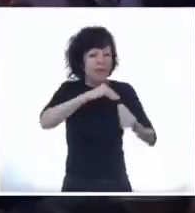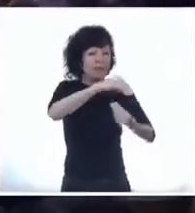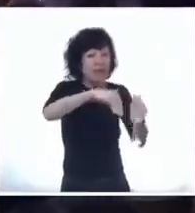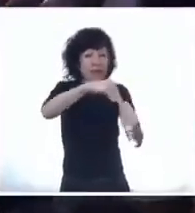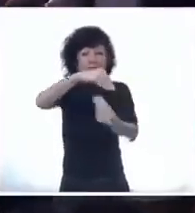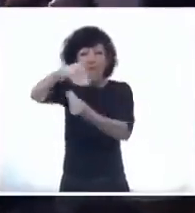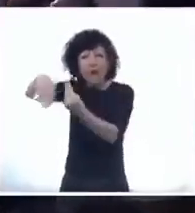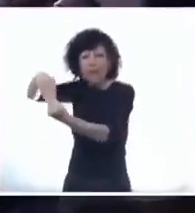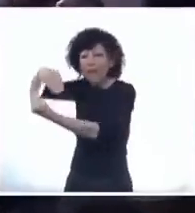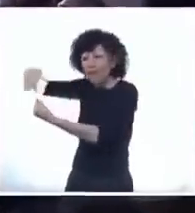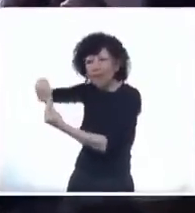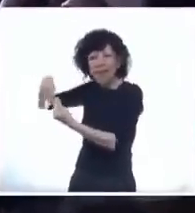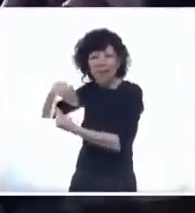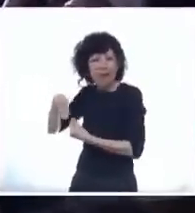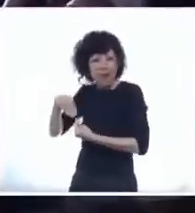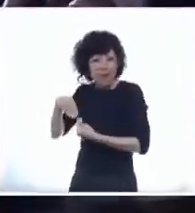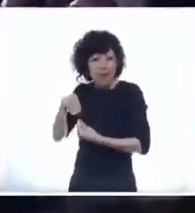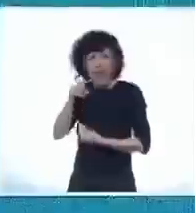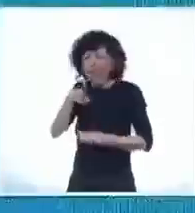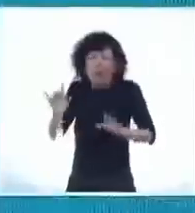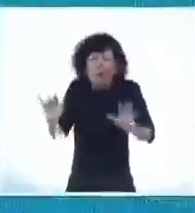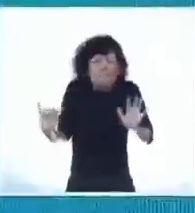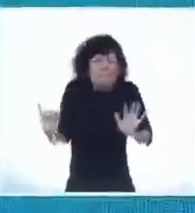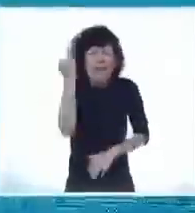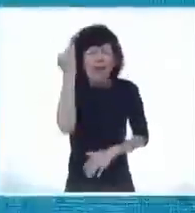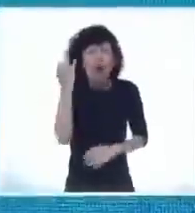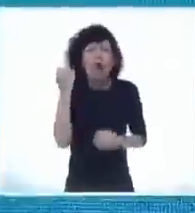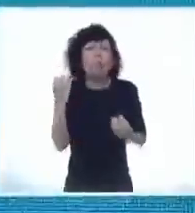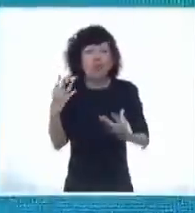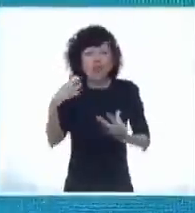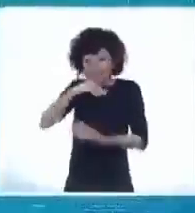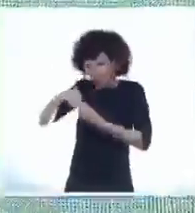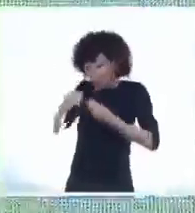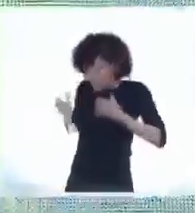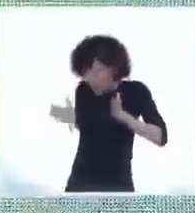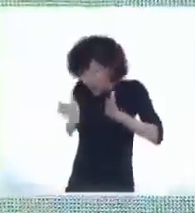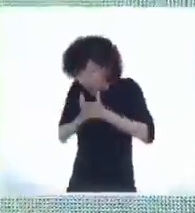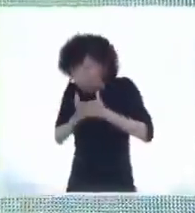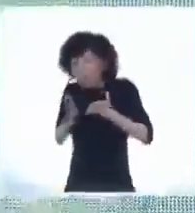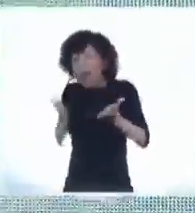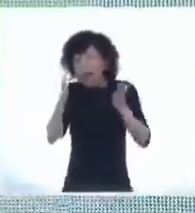donde compartimos sueños, esperanzas,